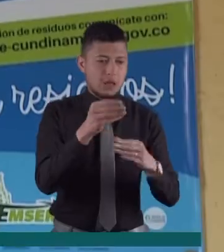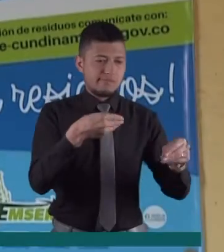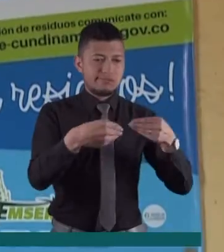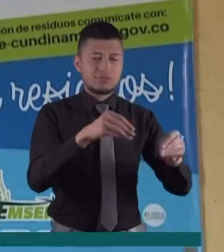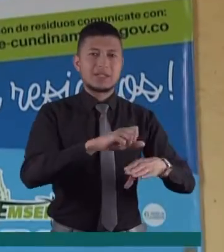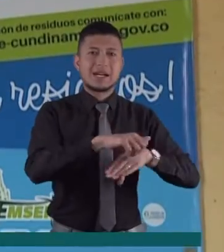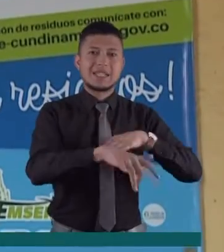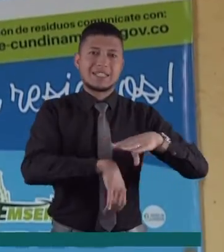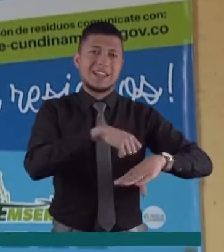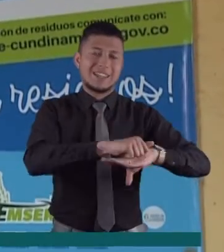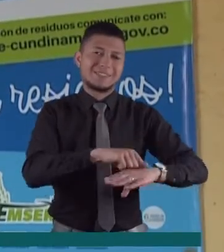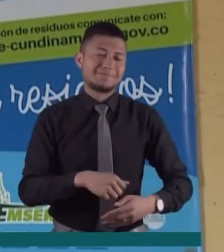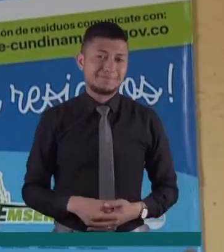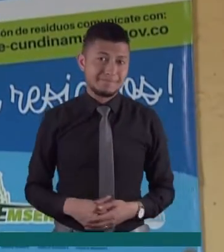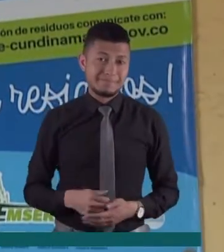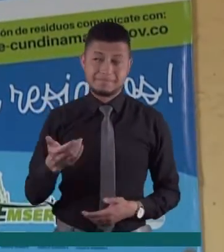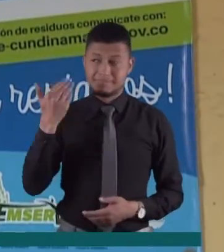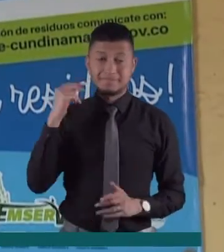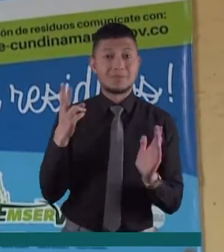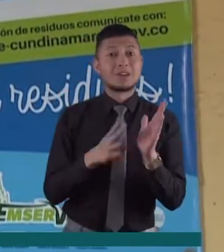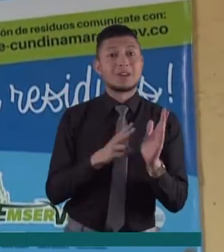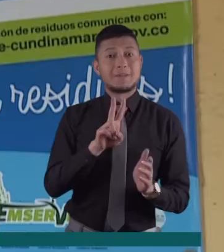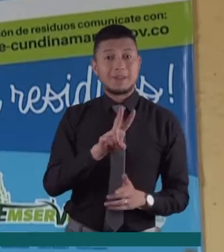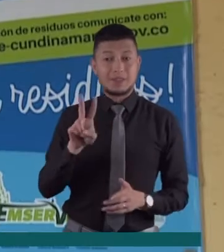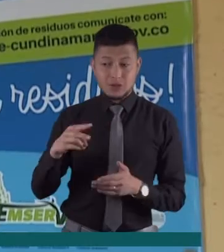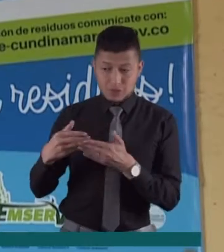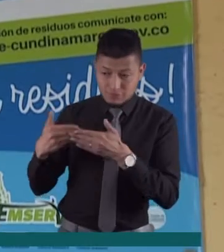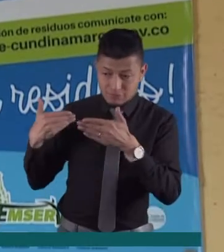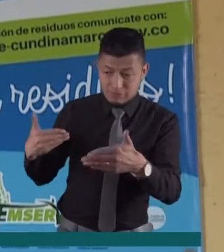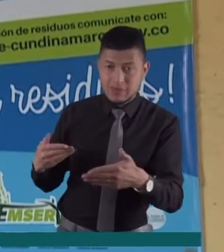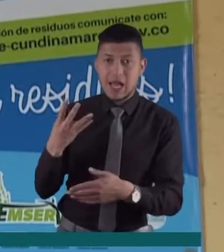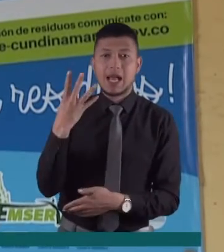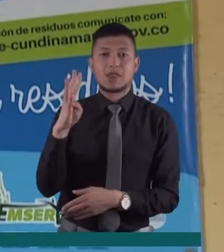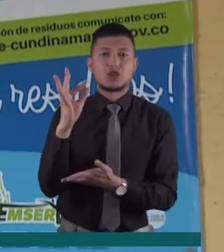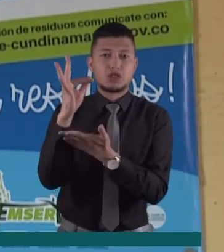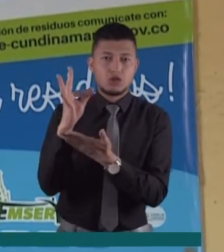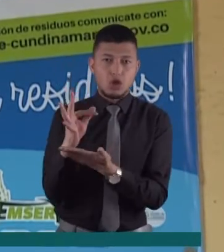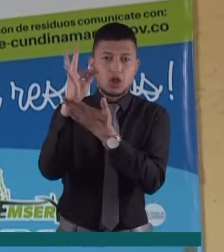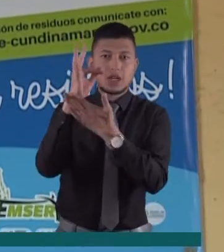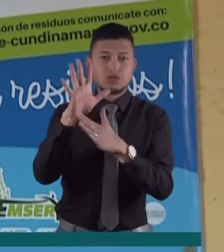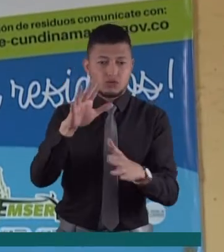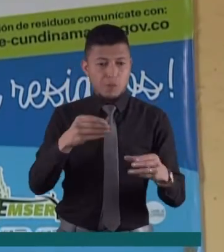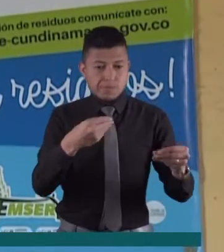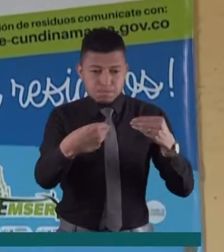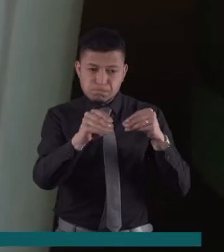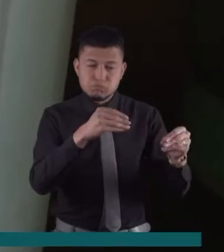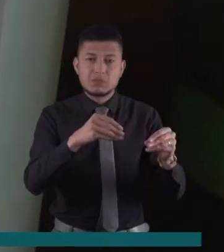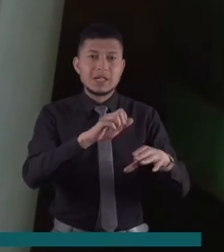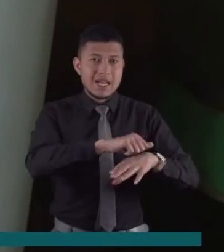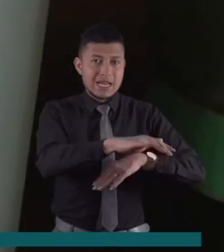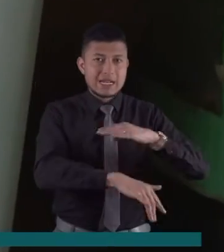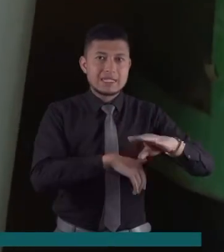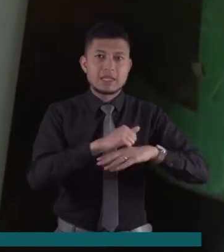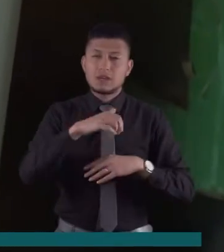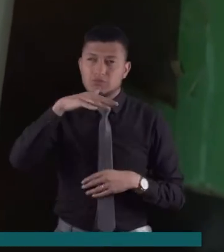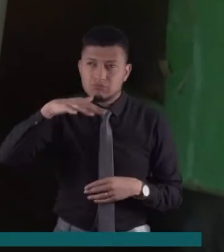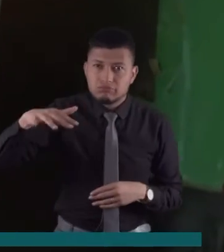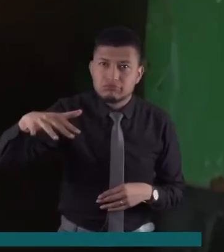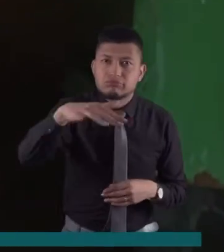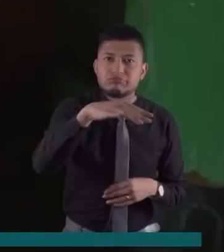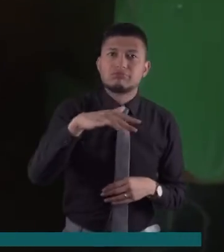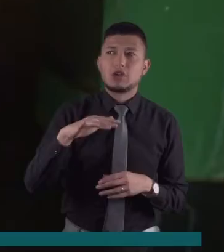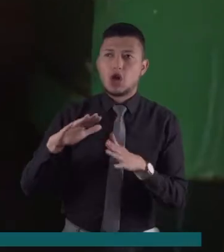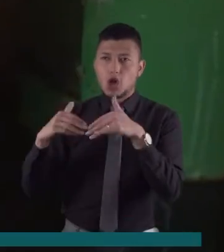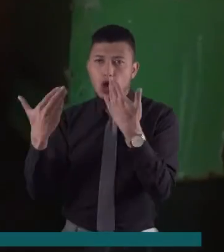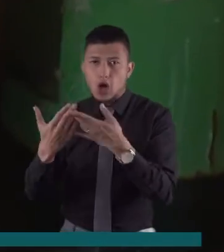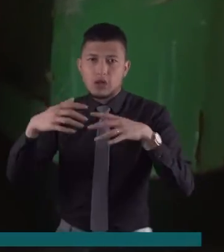aprovechar durante lo corrido del 2022 se han recolectado al menos 14 toneladas de elementos sólidos en diferentes veredas e instituciones